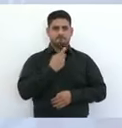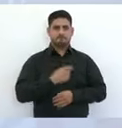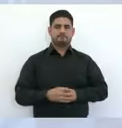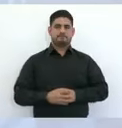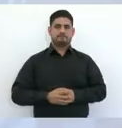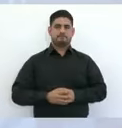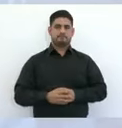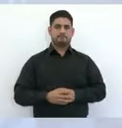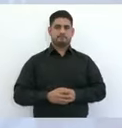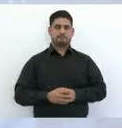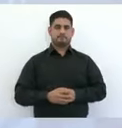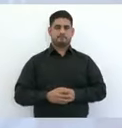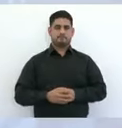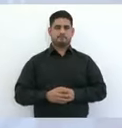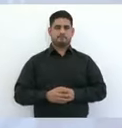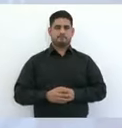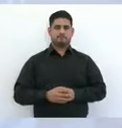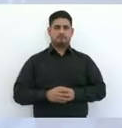Obrador, quien